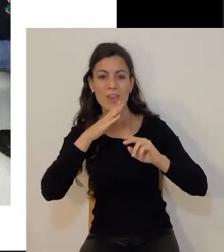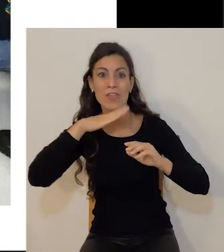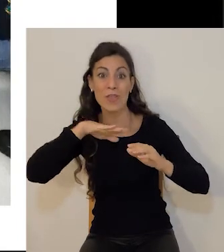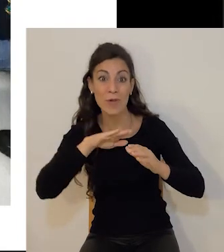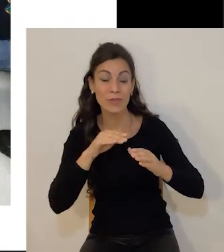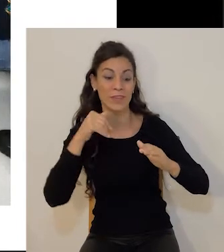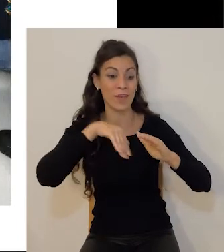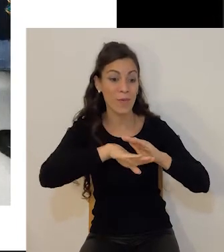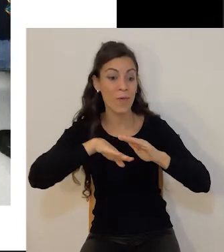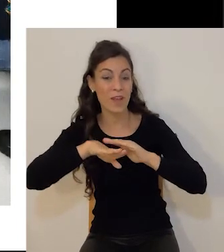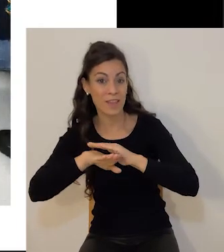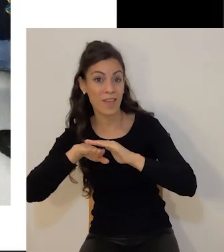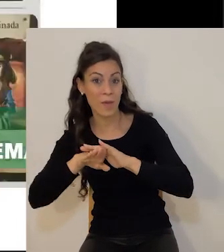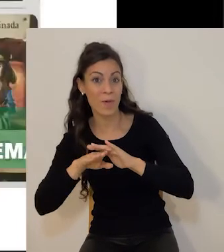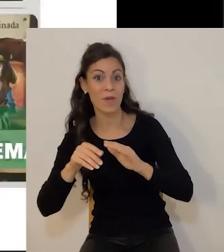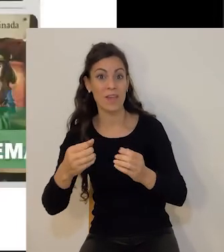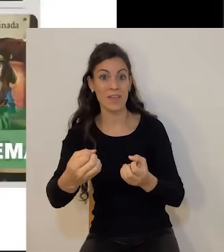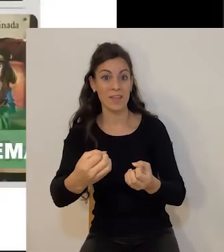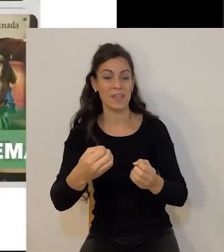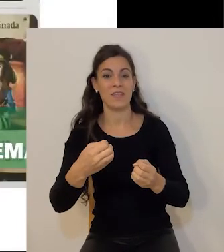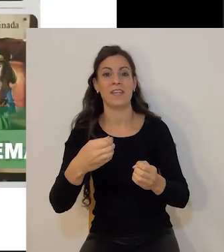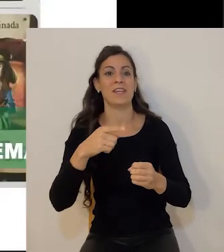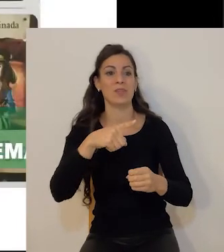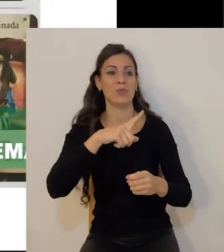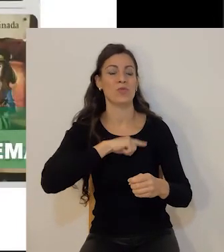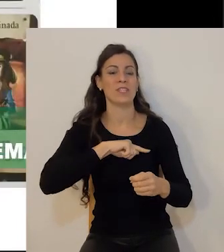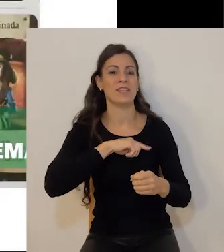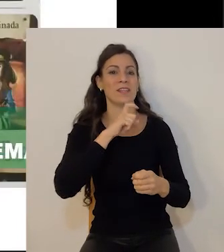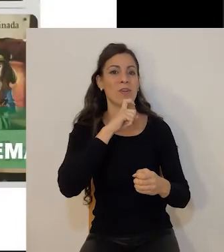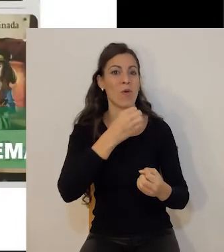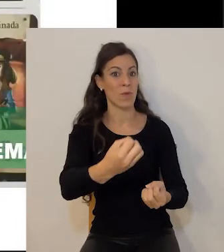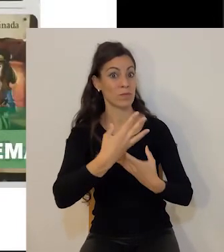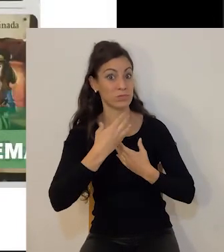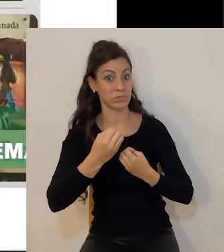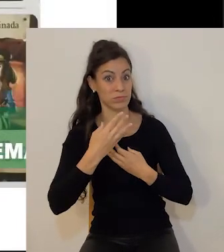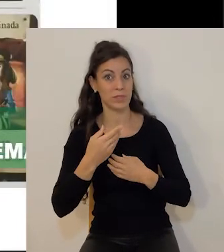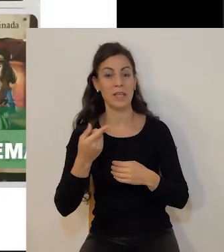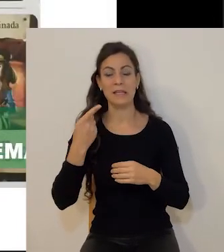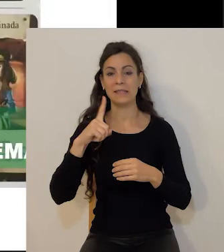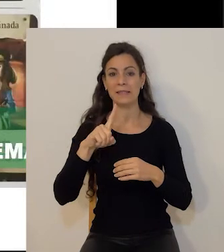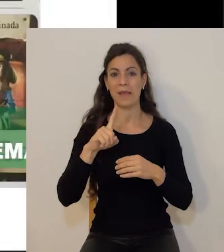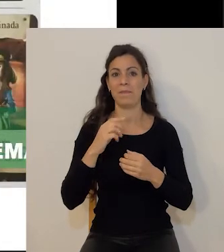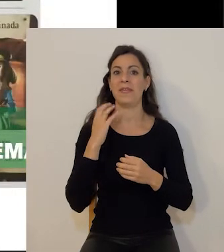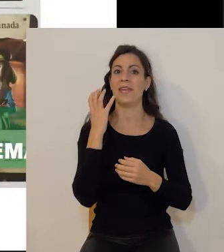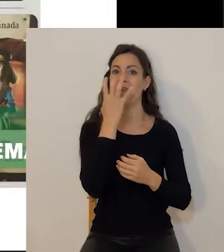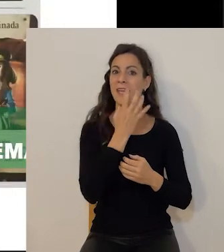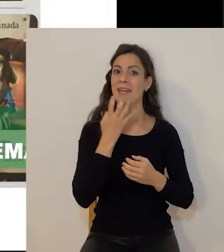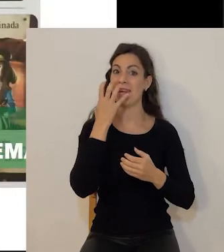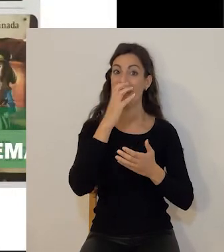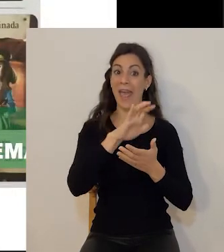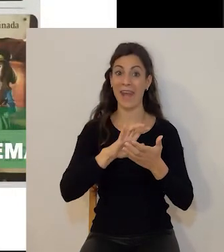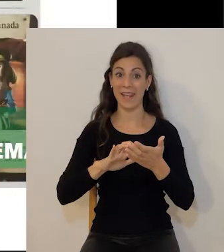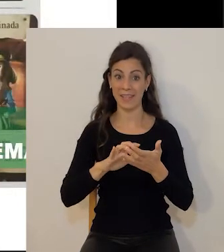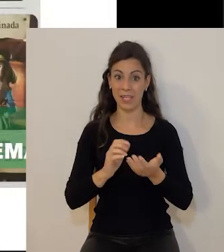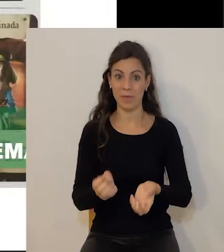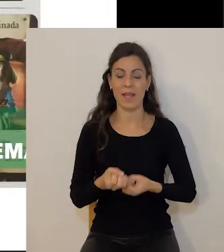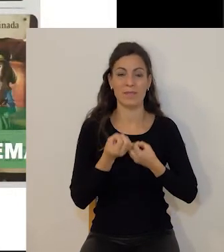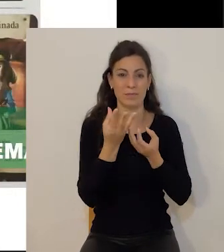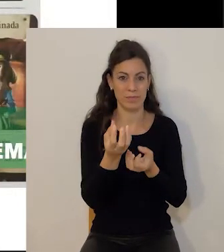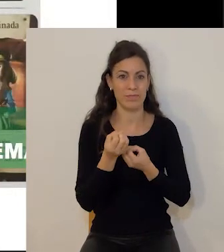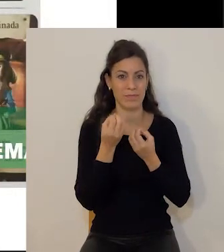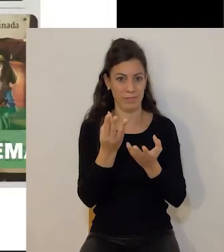que me expresen cómo se sienten. Utilizamos narrativas que cambia mucho